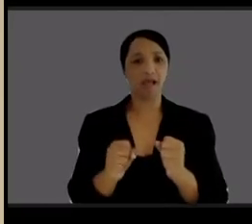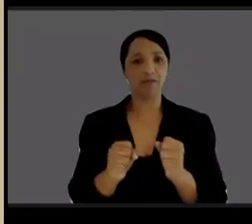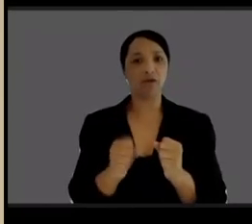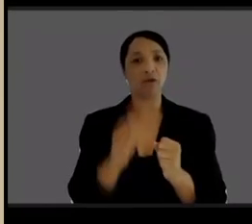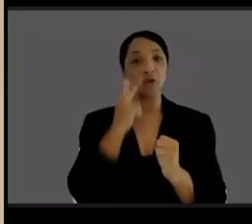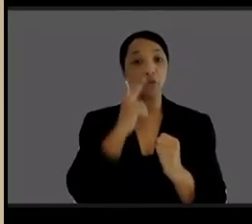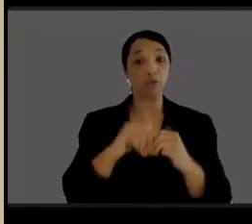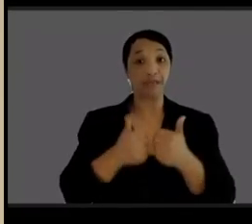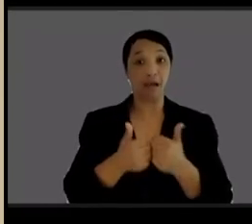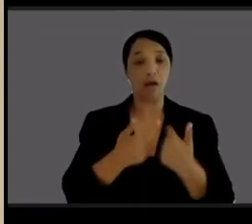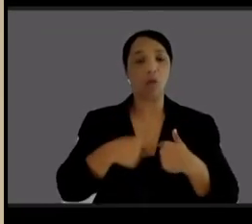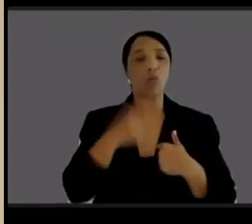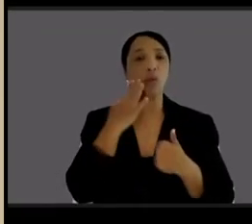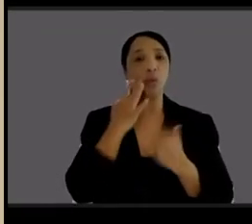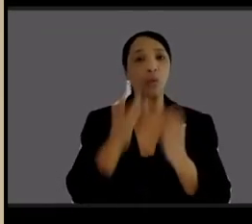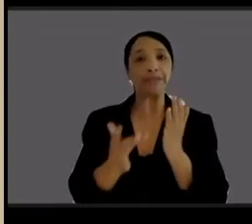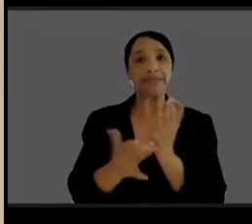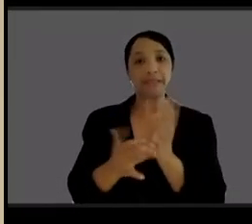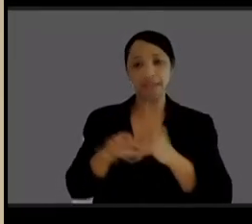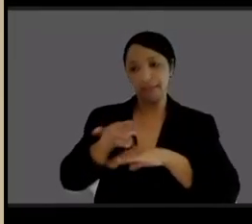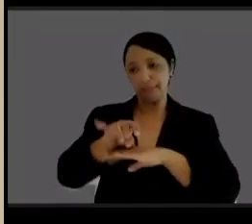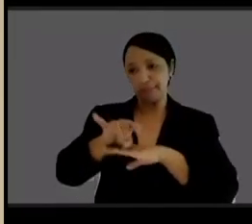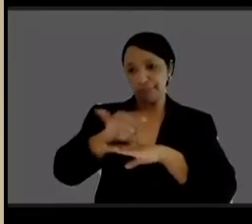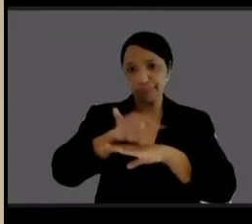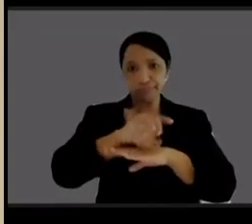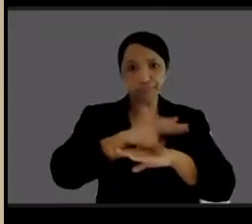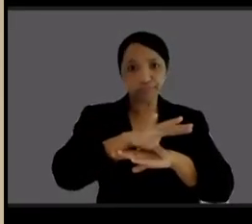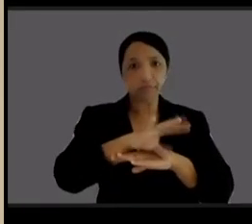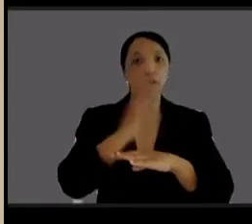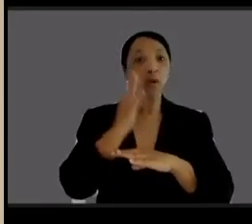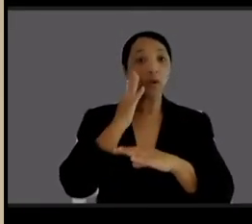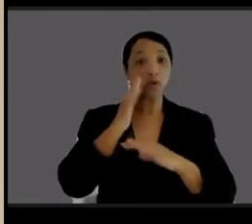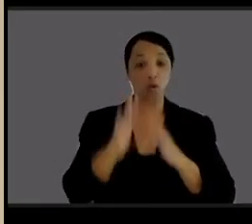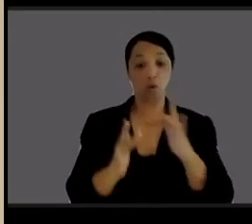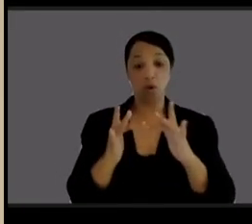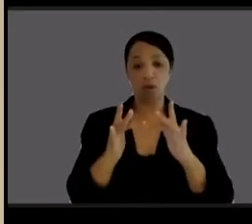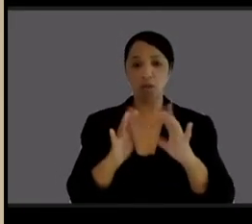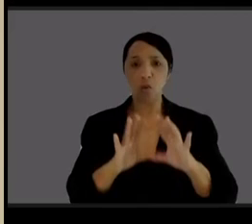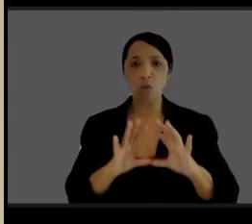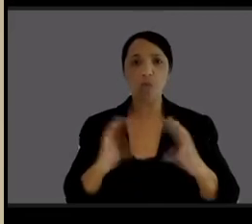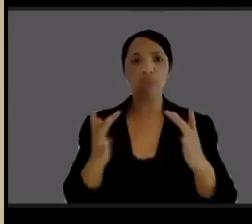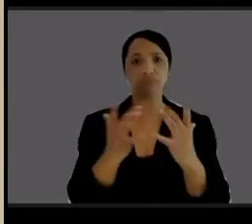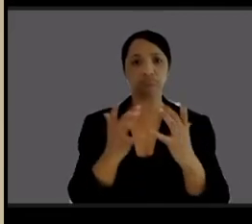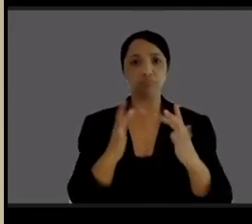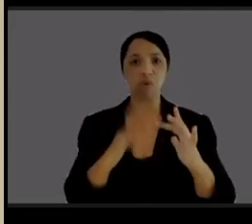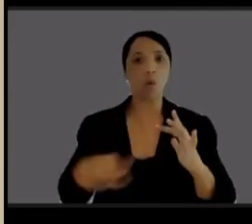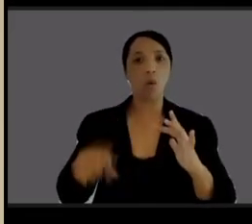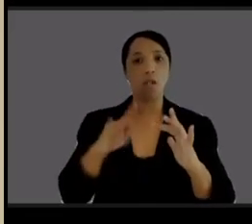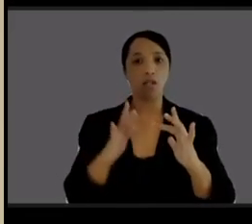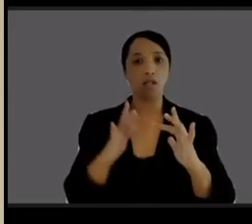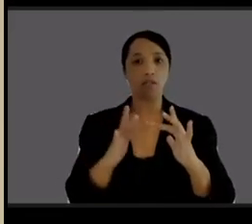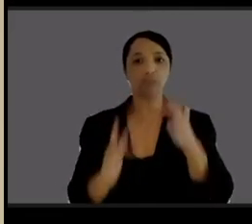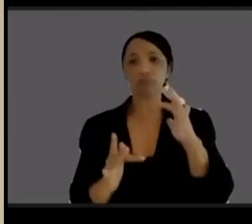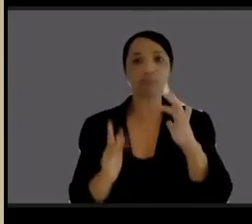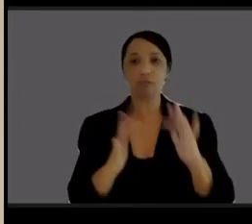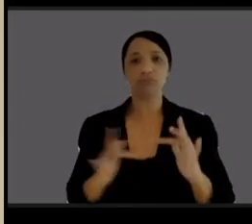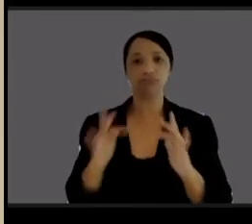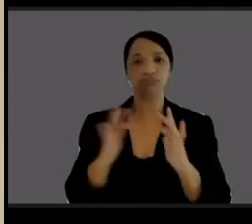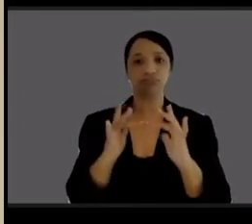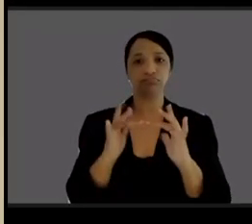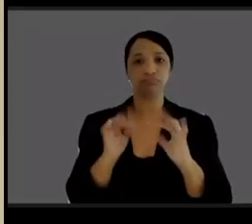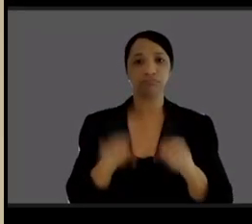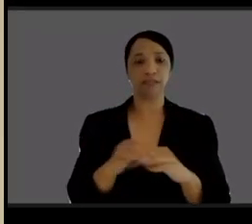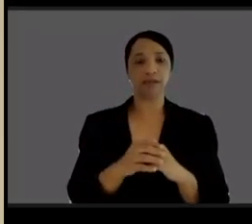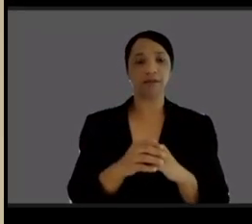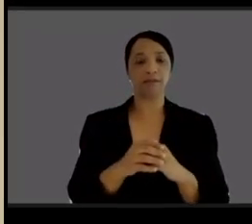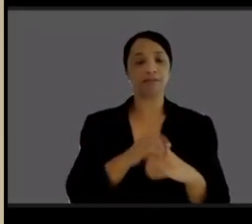analizar cómo hemos avanzado en cuanto al cumplimiento de los ODS y tenemos que reducir la brecha digital. Tenemos que